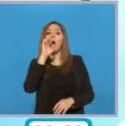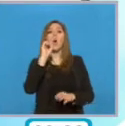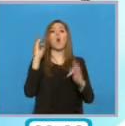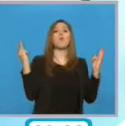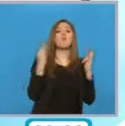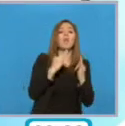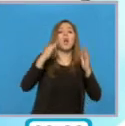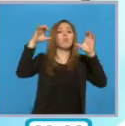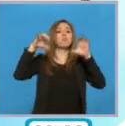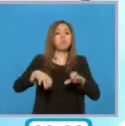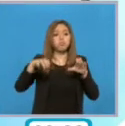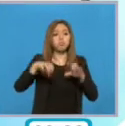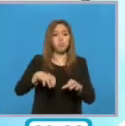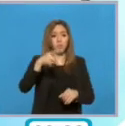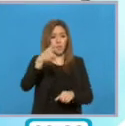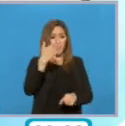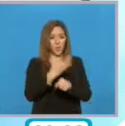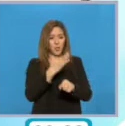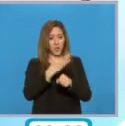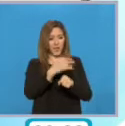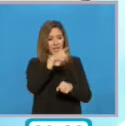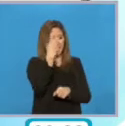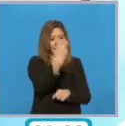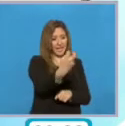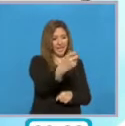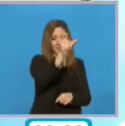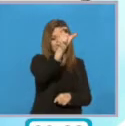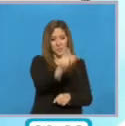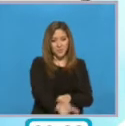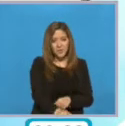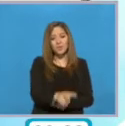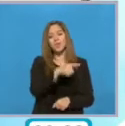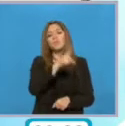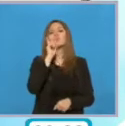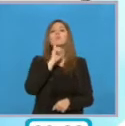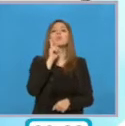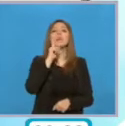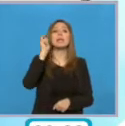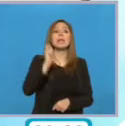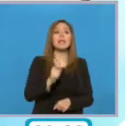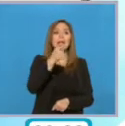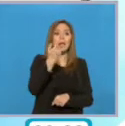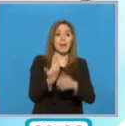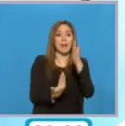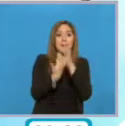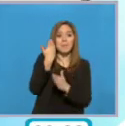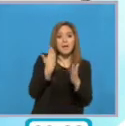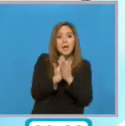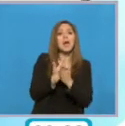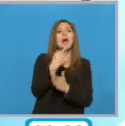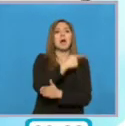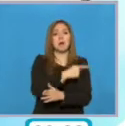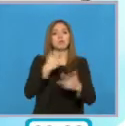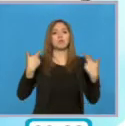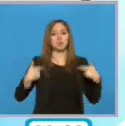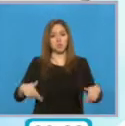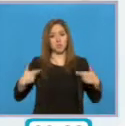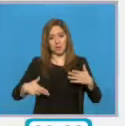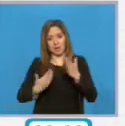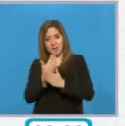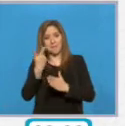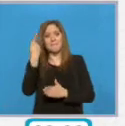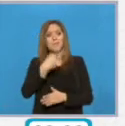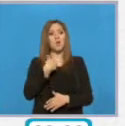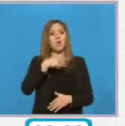nosotros utilizamos, como vemos en pantalla, tengo, por ejemplo, esta de pantalla estoy en un evento de día, que evidentemente se ve de día, pero no puedo